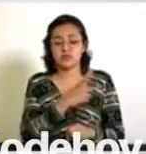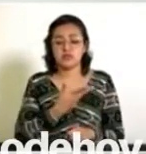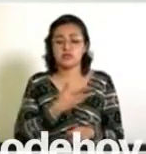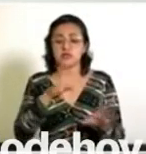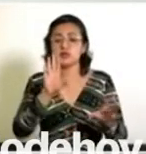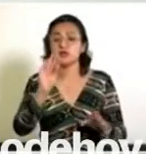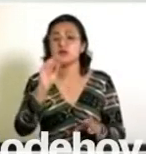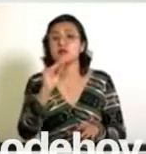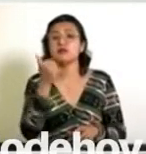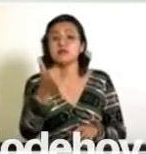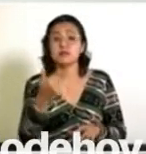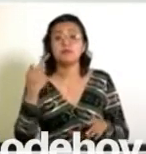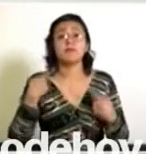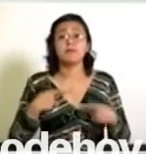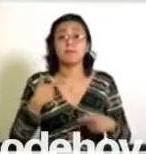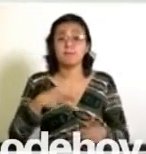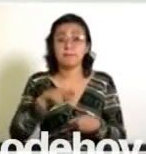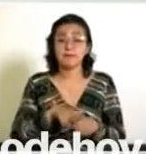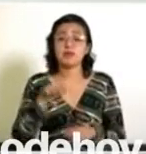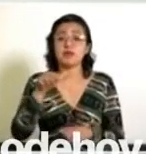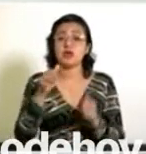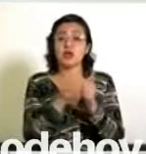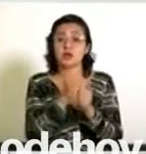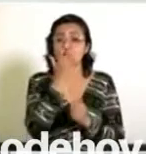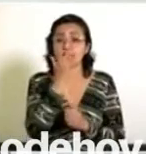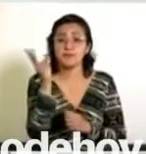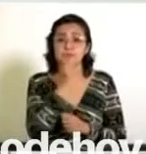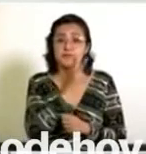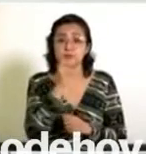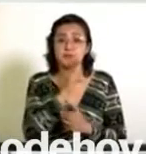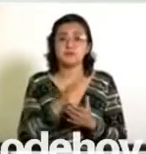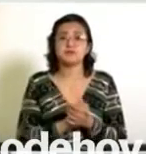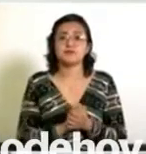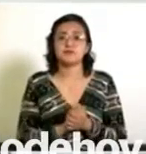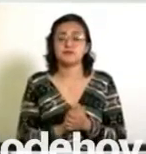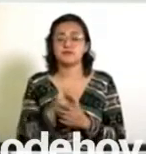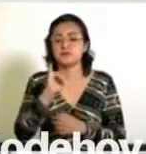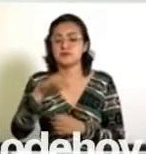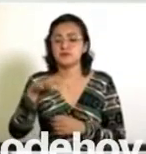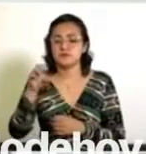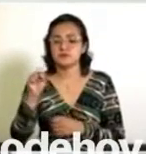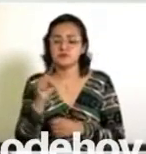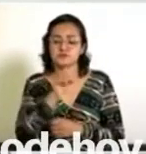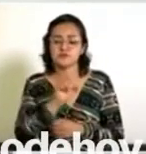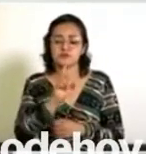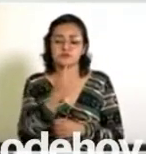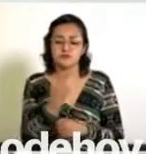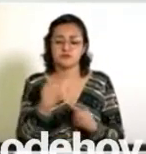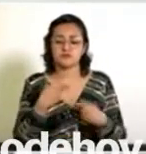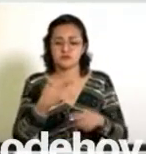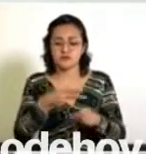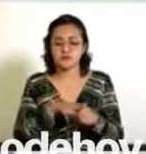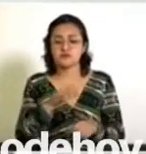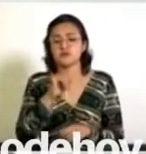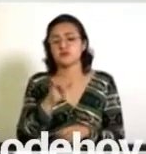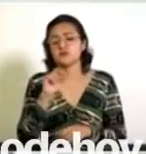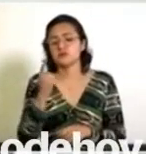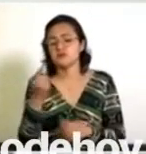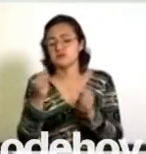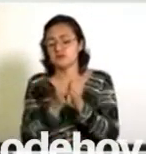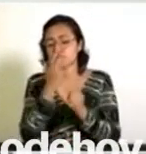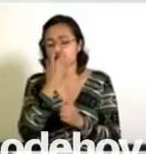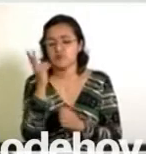tenemos 96 pacientes y 16 con ventilación asistida. IMSS, 131 pacientes y 21